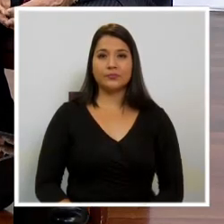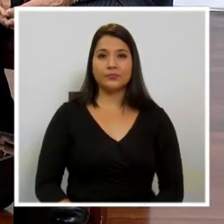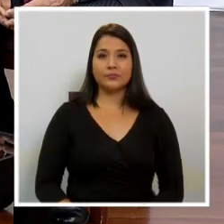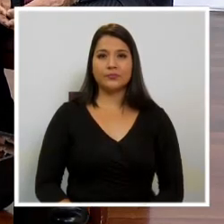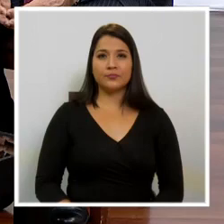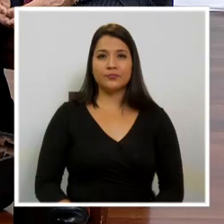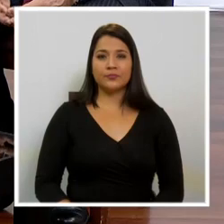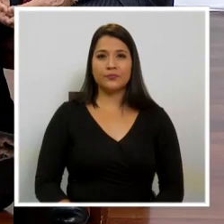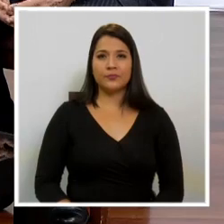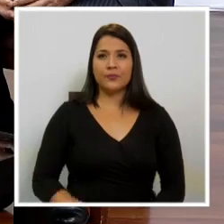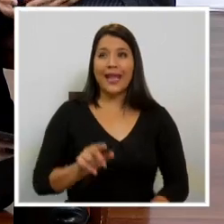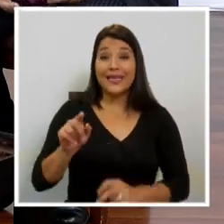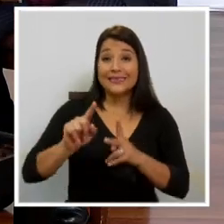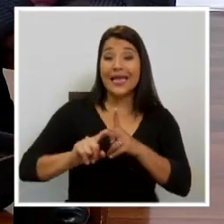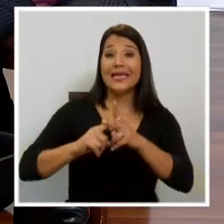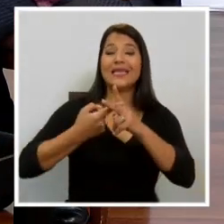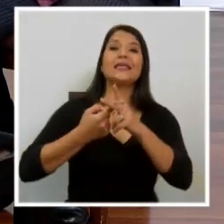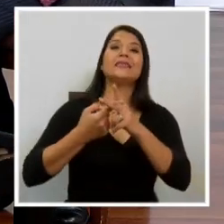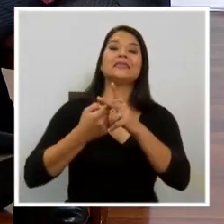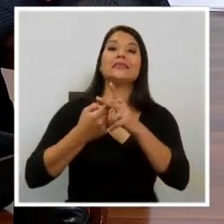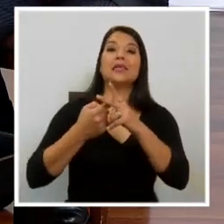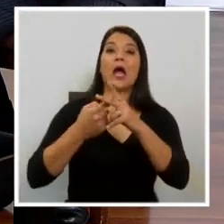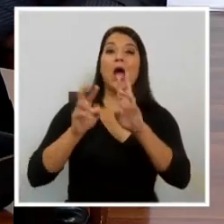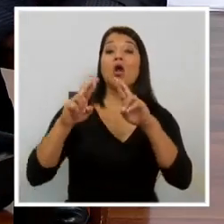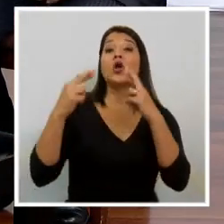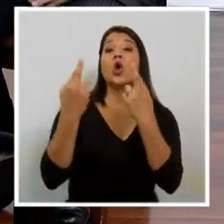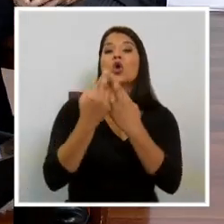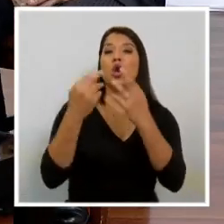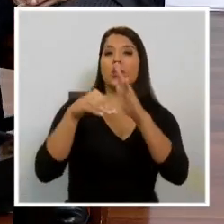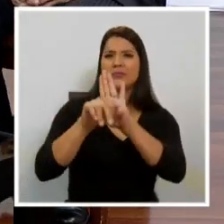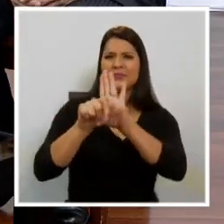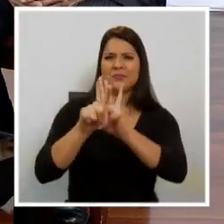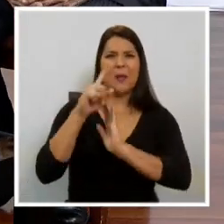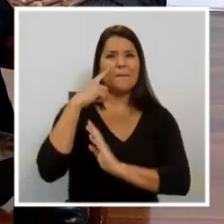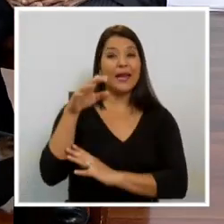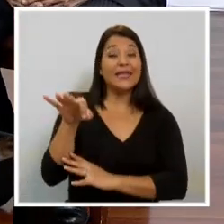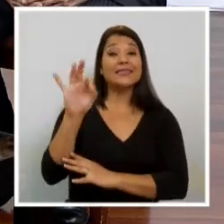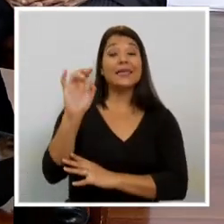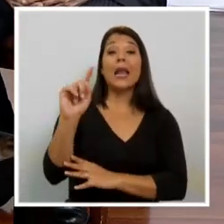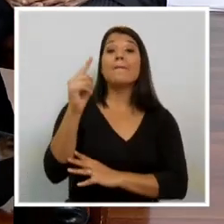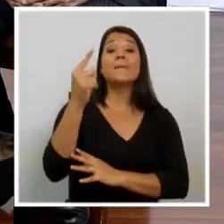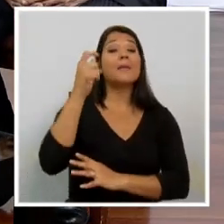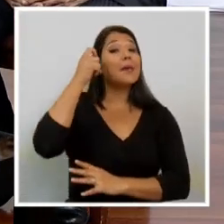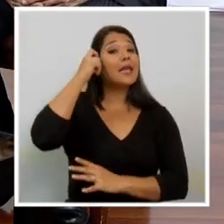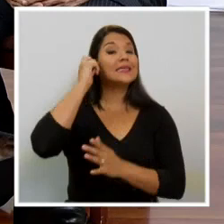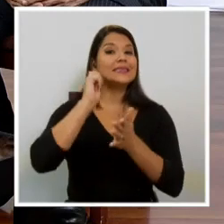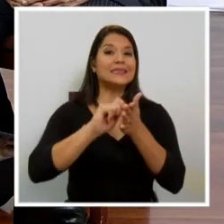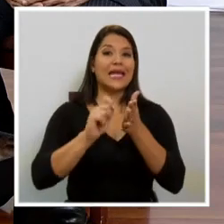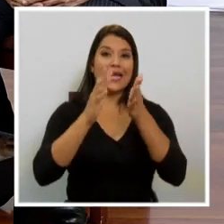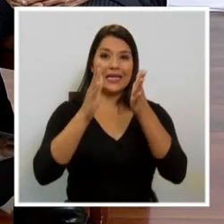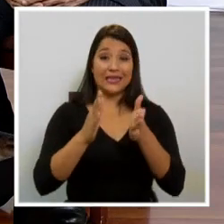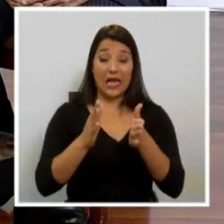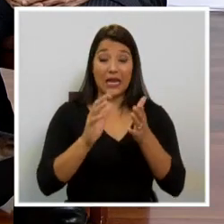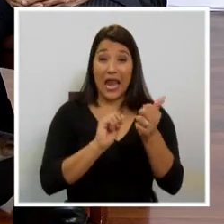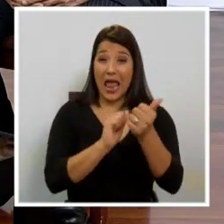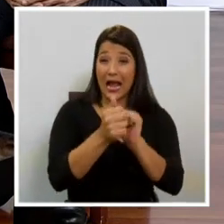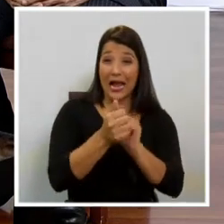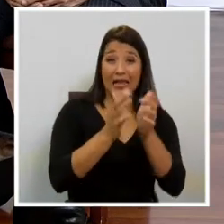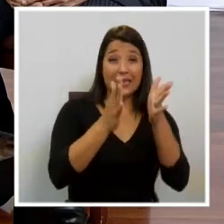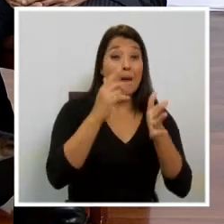Esa reanudación de la sesión es para elegir a la primera secretaría y la candidata fuerte,